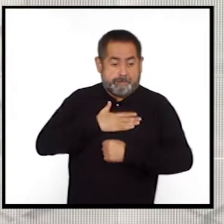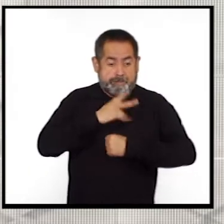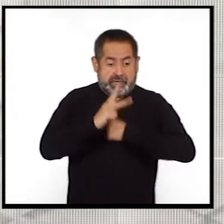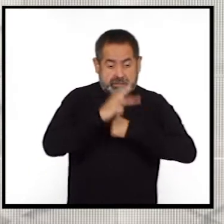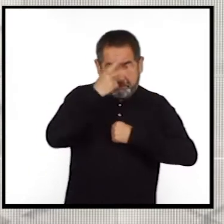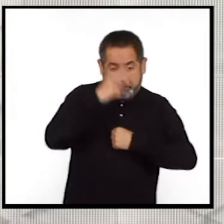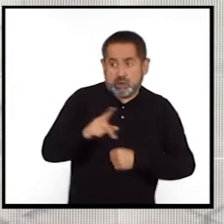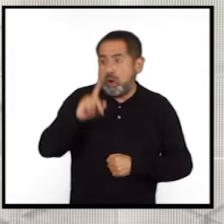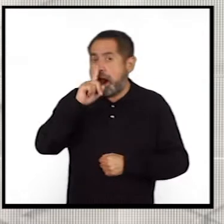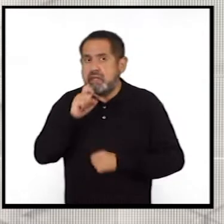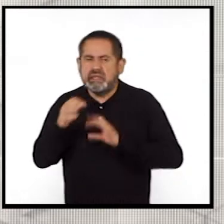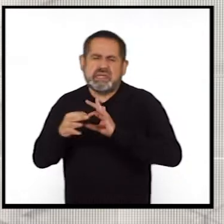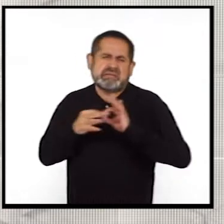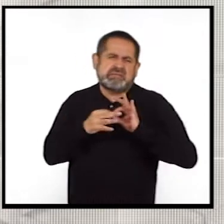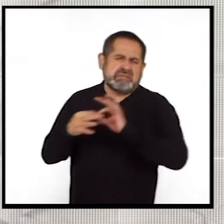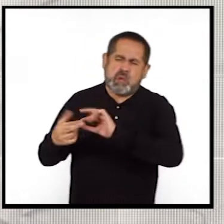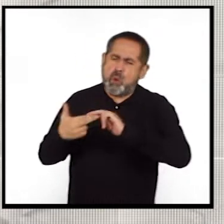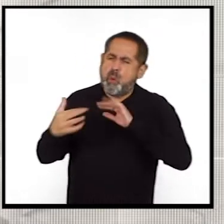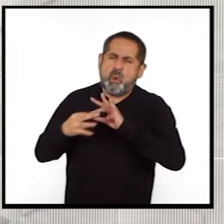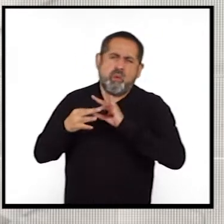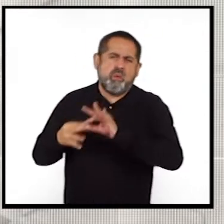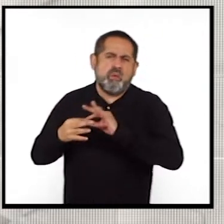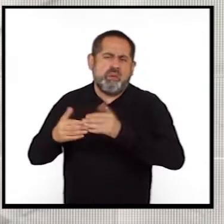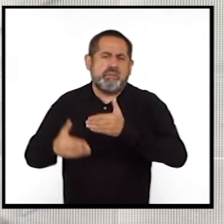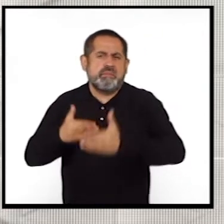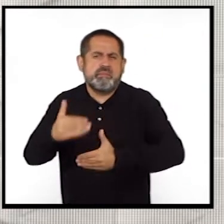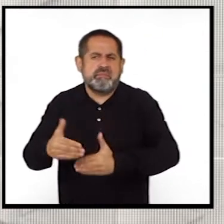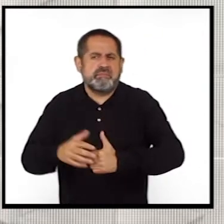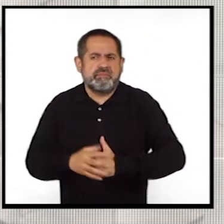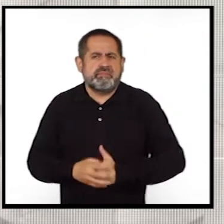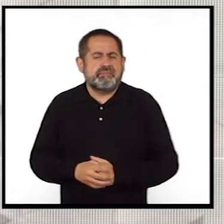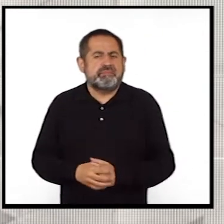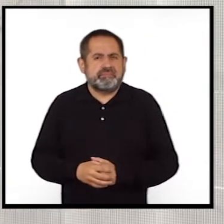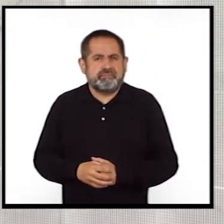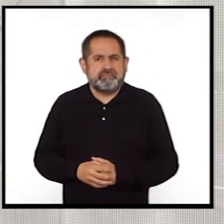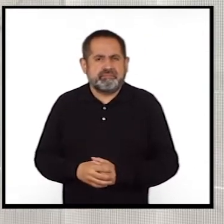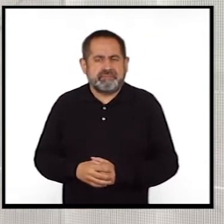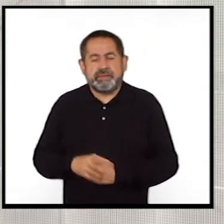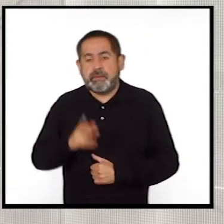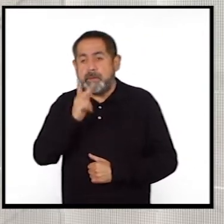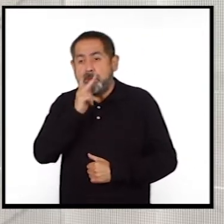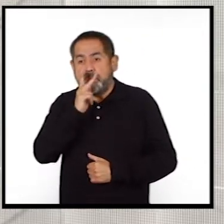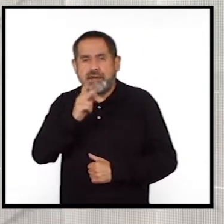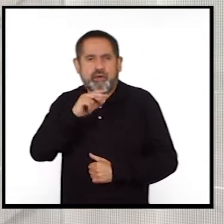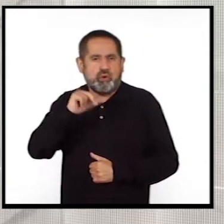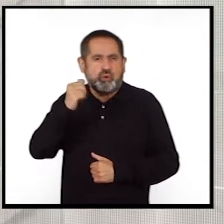entre nuestros países continuará fortaleciéndose. Shukran, an salam aleikum.